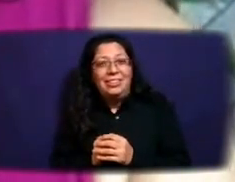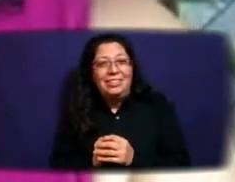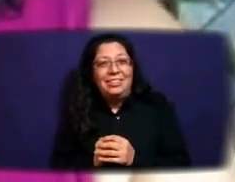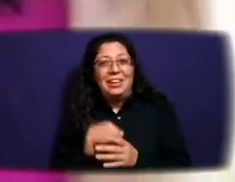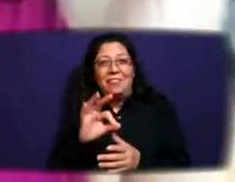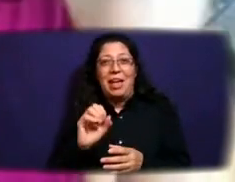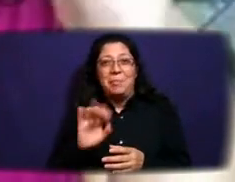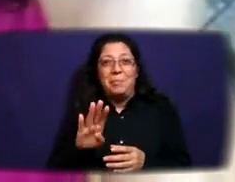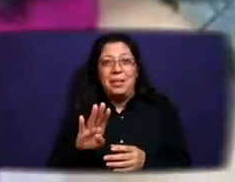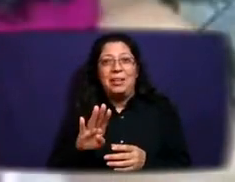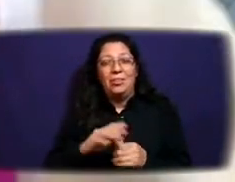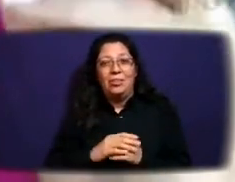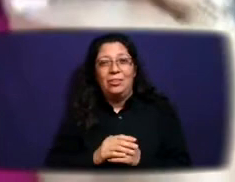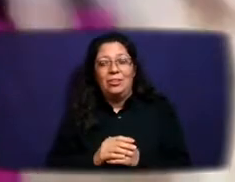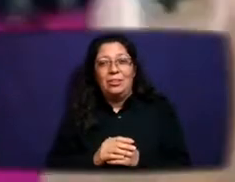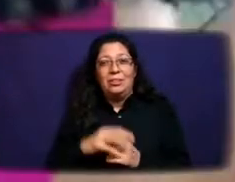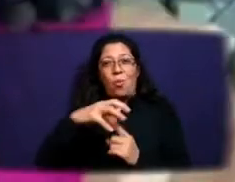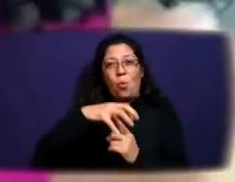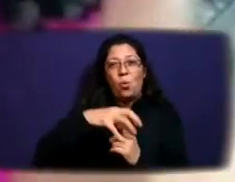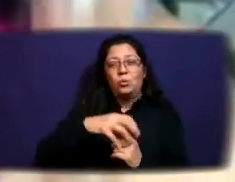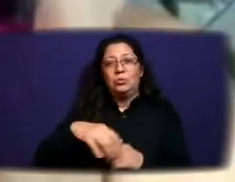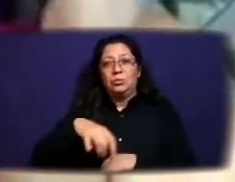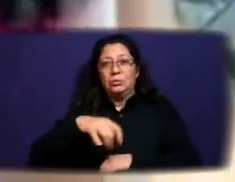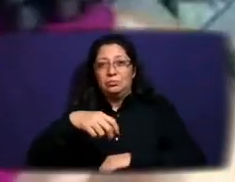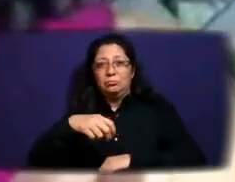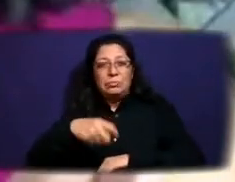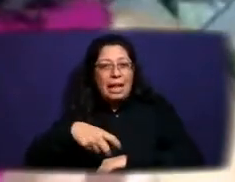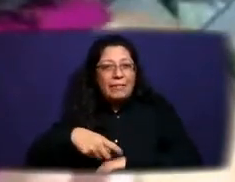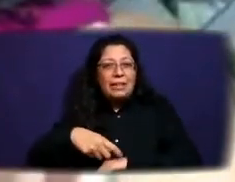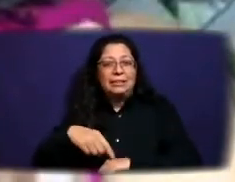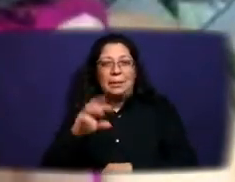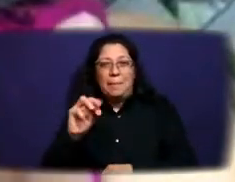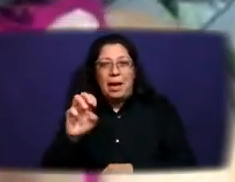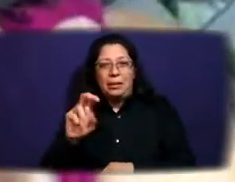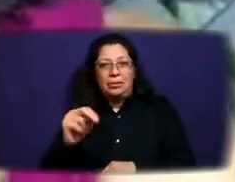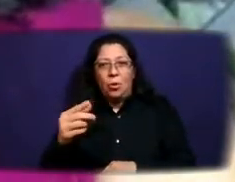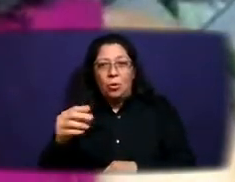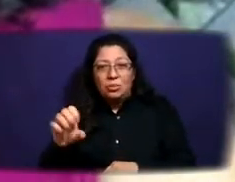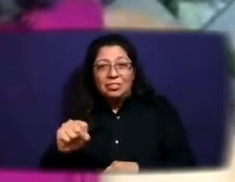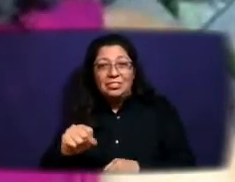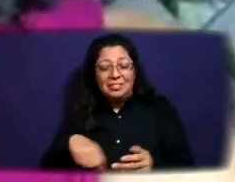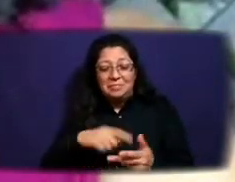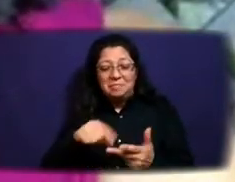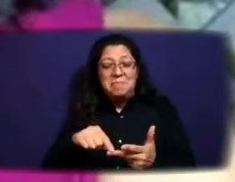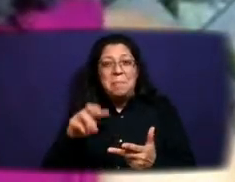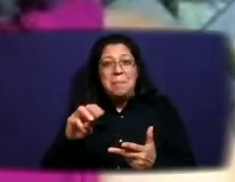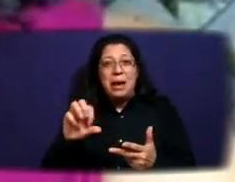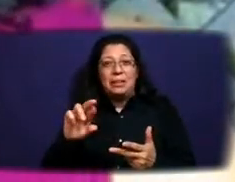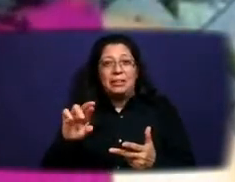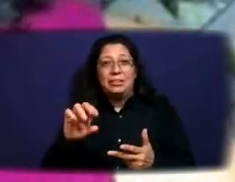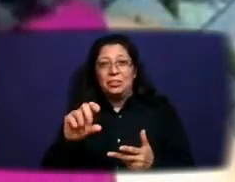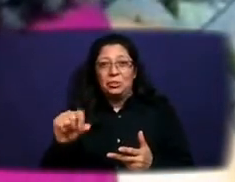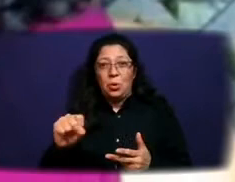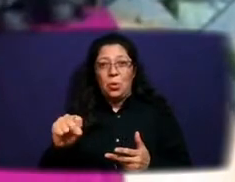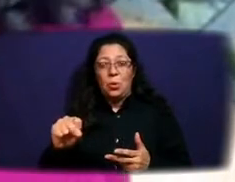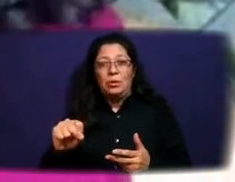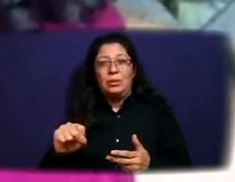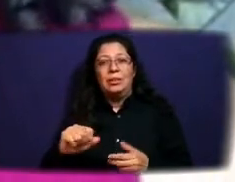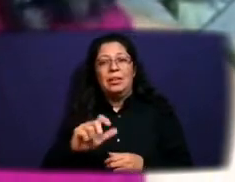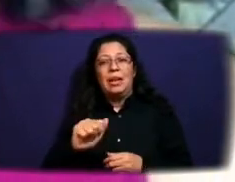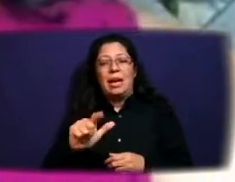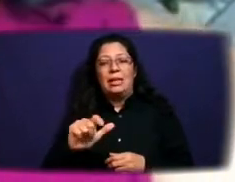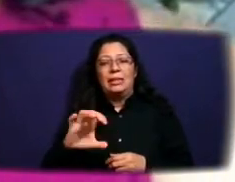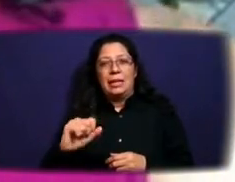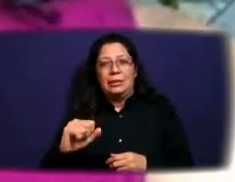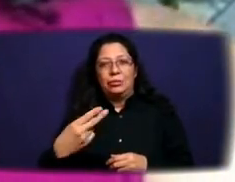En febrero fue hongos, calabaza y mangos. En marzo, alcachofa